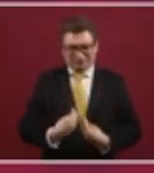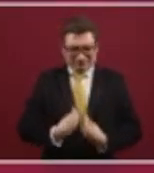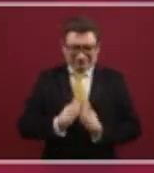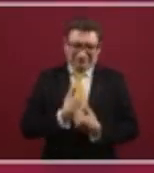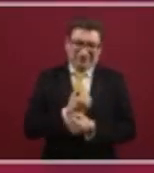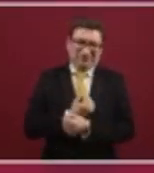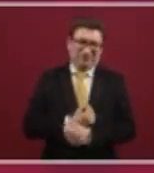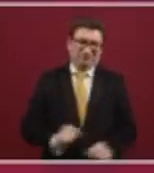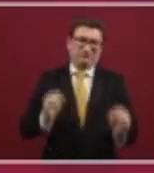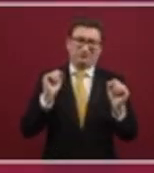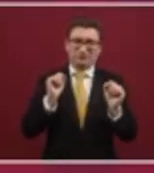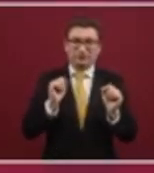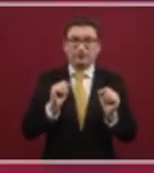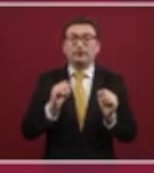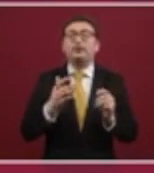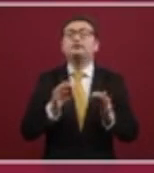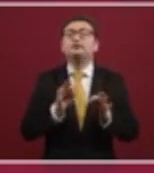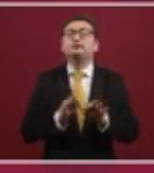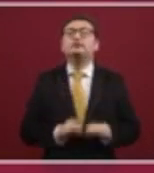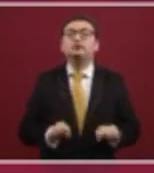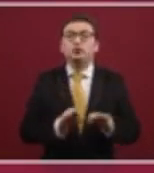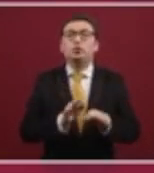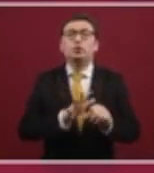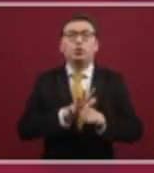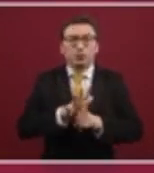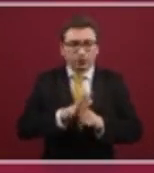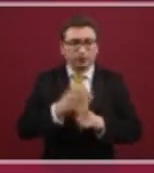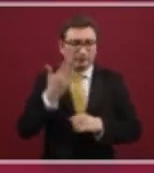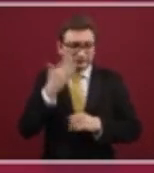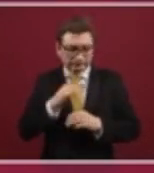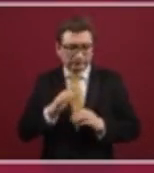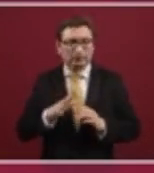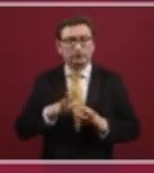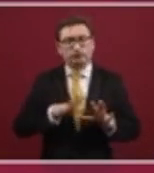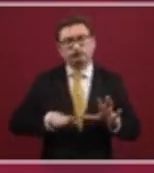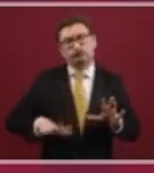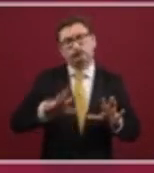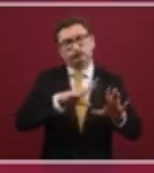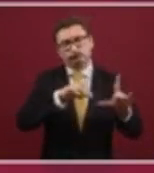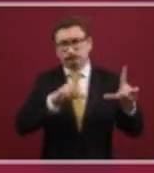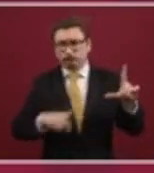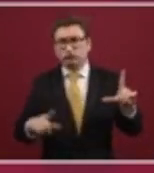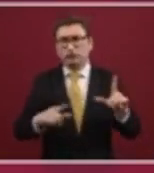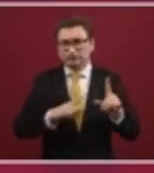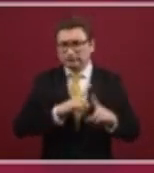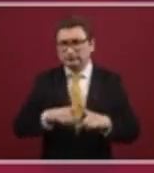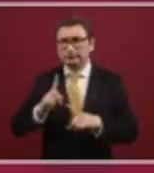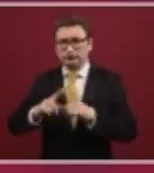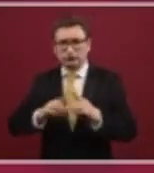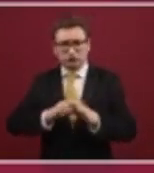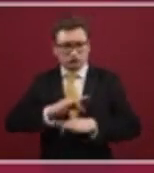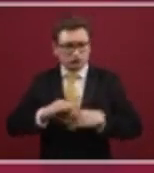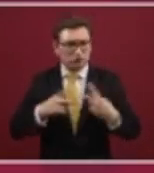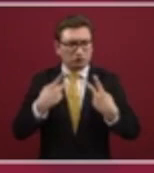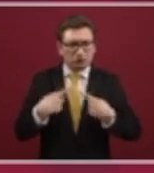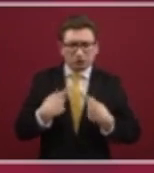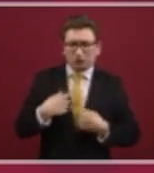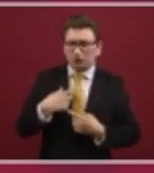Entonces, lo importante es que haya una sociedad crítica,